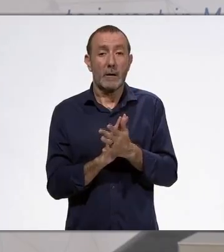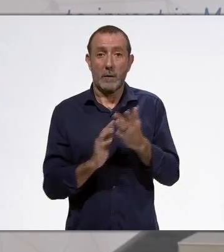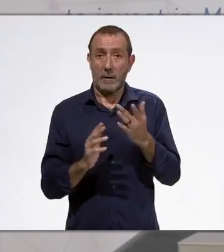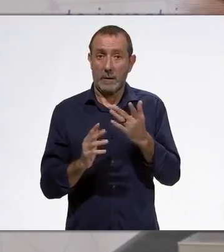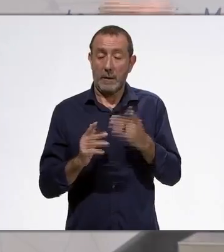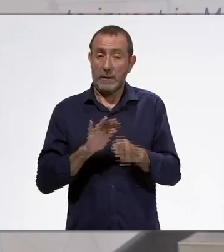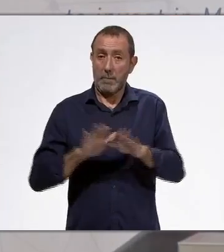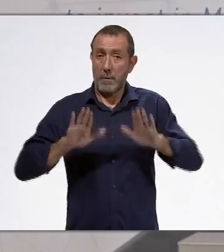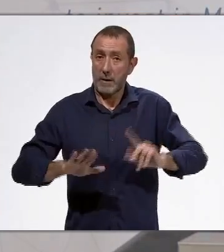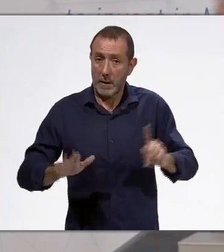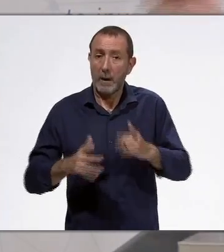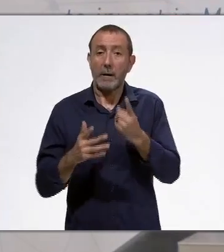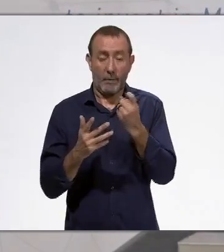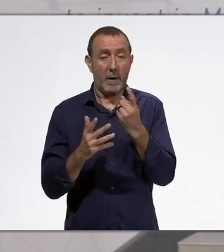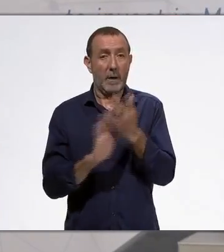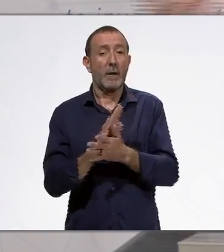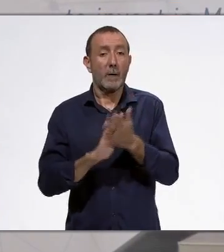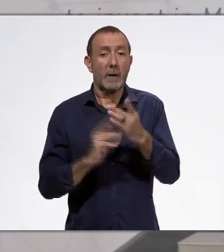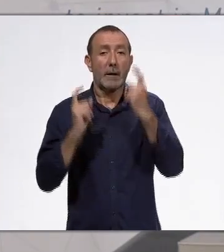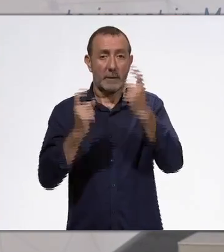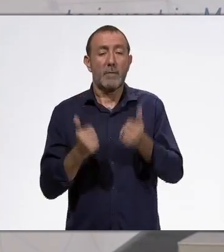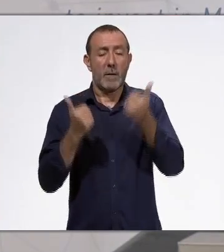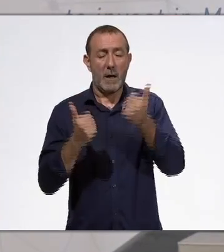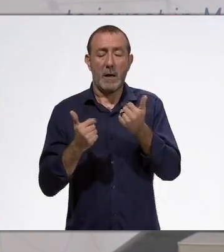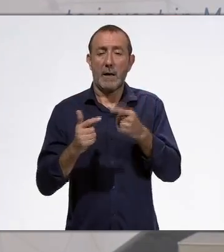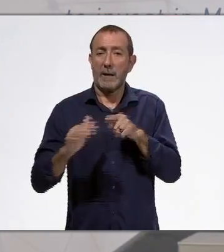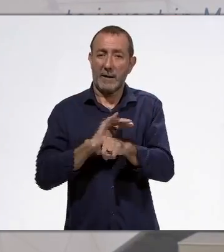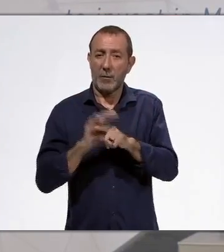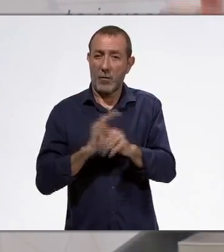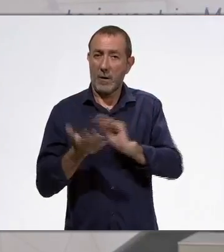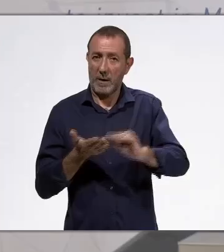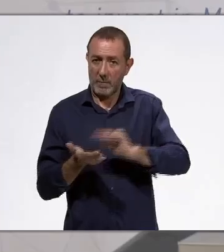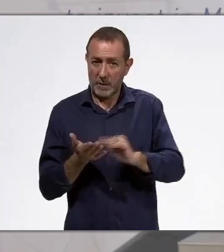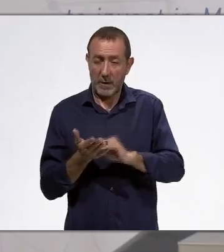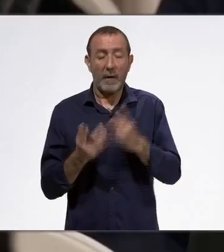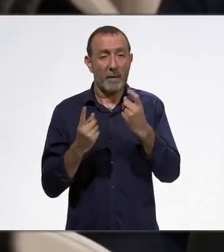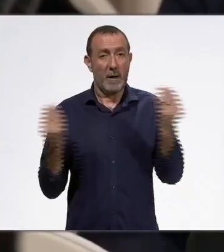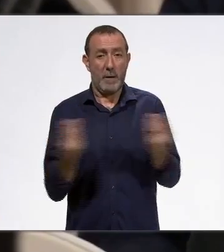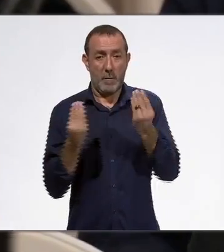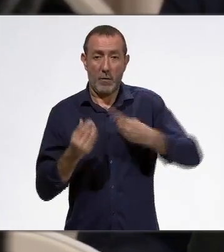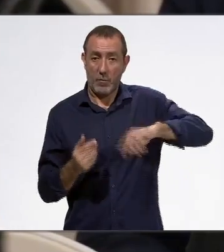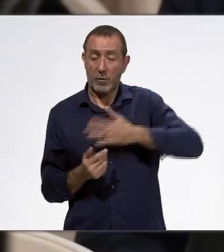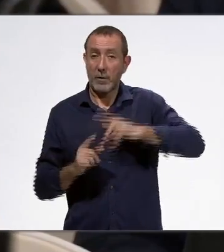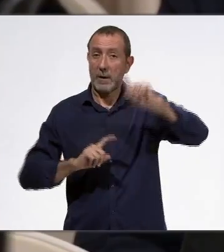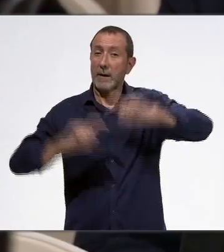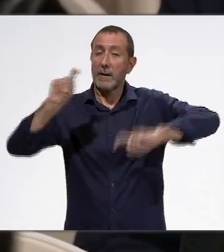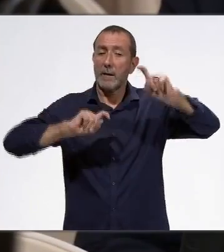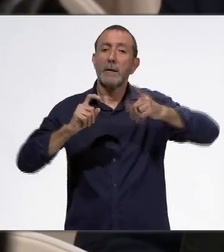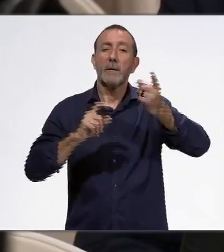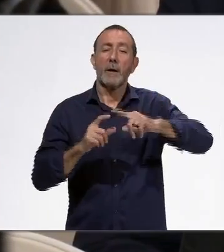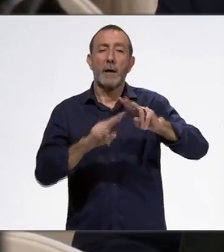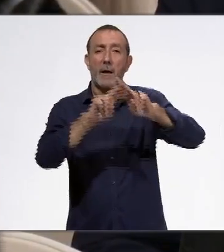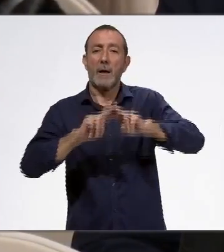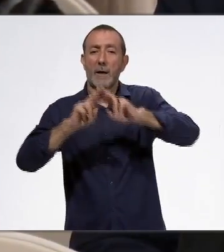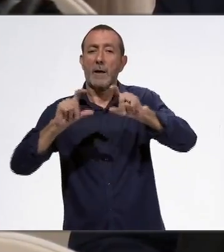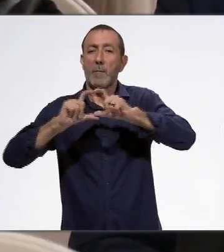al contrario señala que siempre es bueno que haya más agilidad administrativa esas cosas tenemos Aunque mejorarlas más el barómetro también analiza la